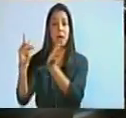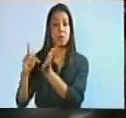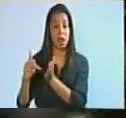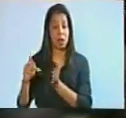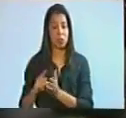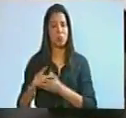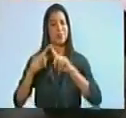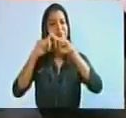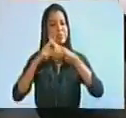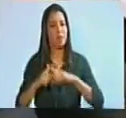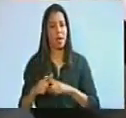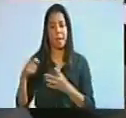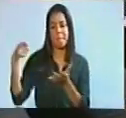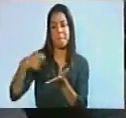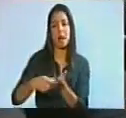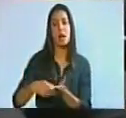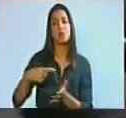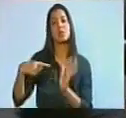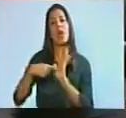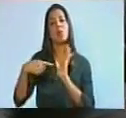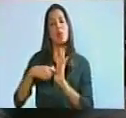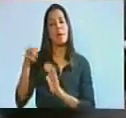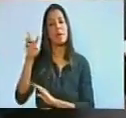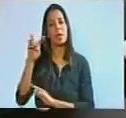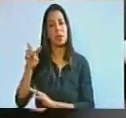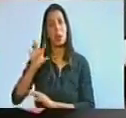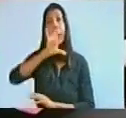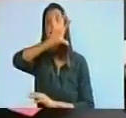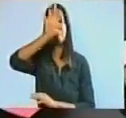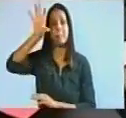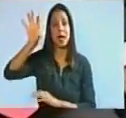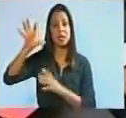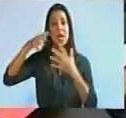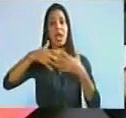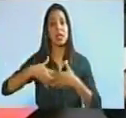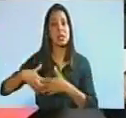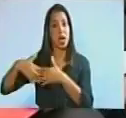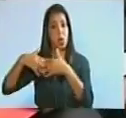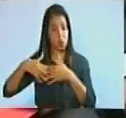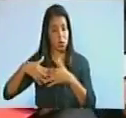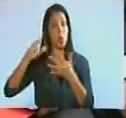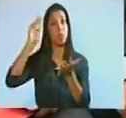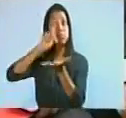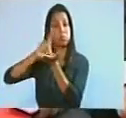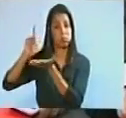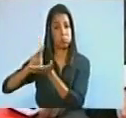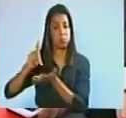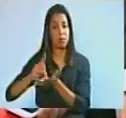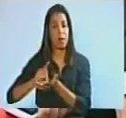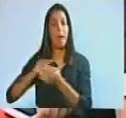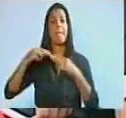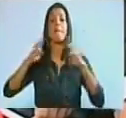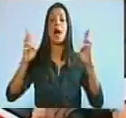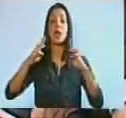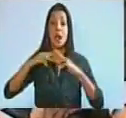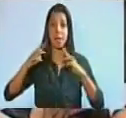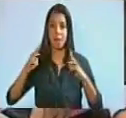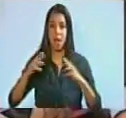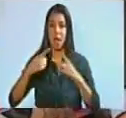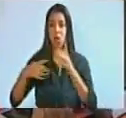la deuda venezolana provenientes de Estados Unidos de América, Panamá, Reino